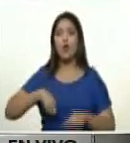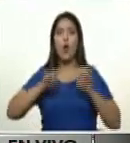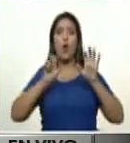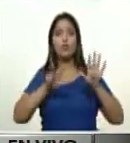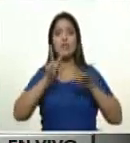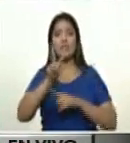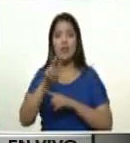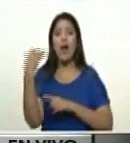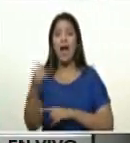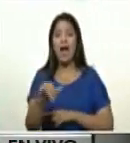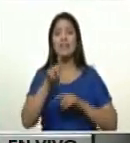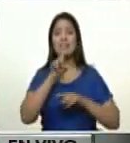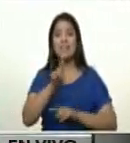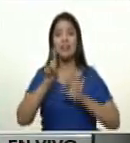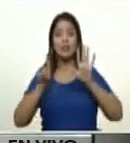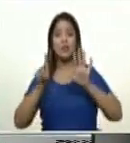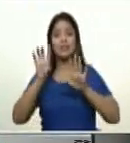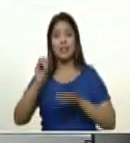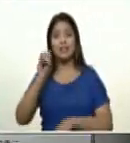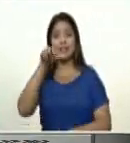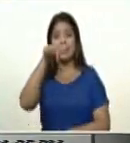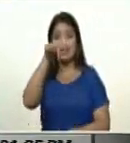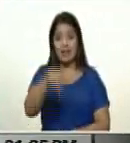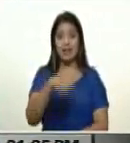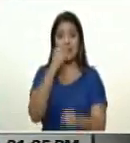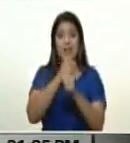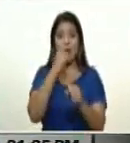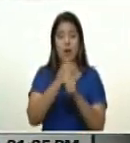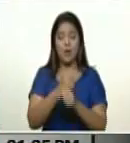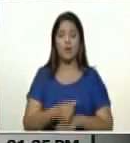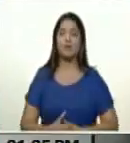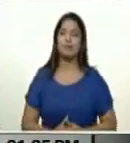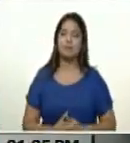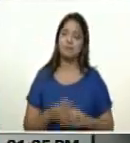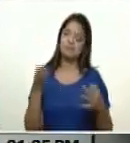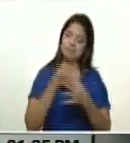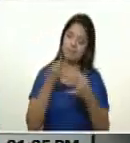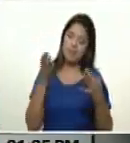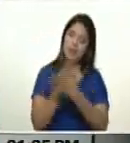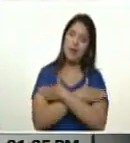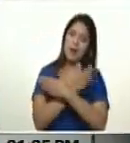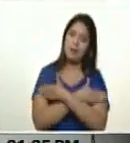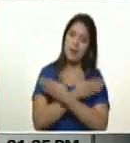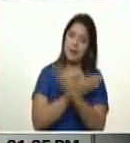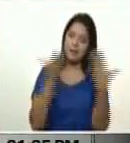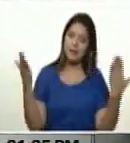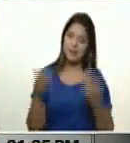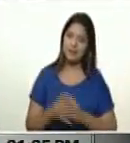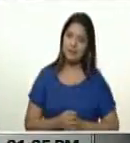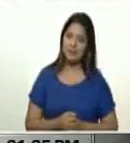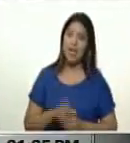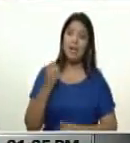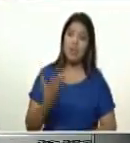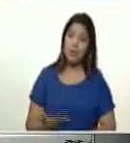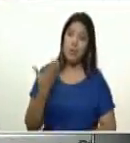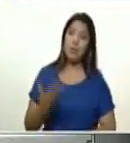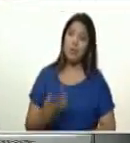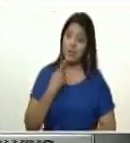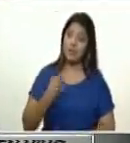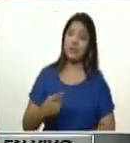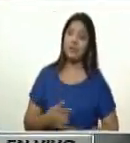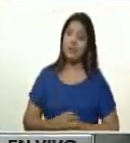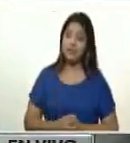somos 160 compañeros que estamos haciendo vida aquí en la fábrica. Excelente, un aplauso para Hernán. Muy importante lo que acabas de decir.